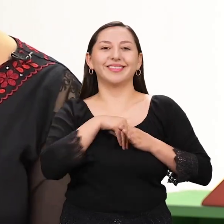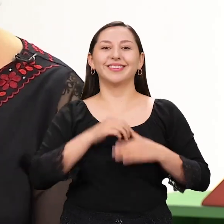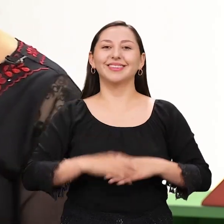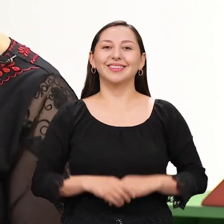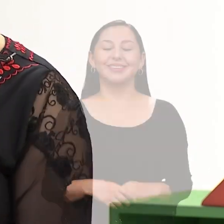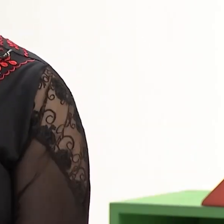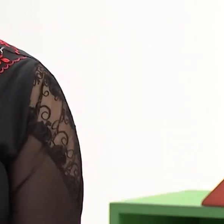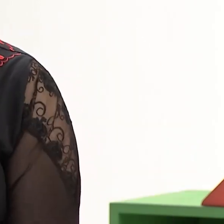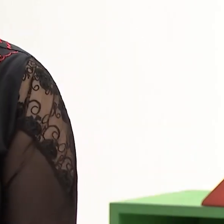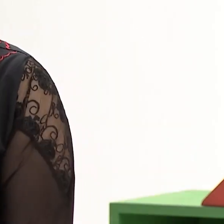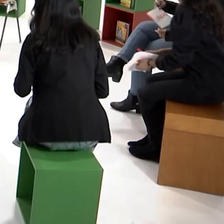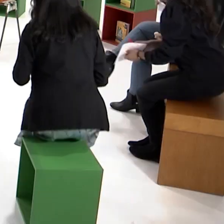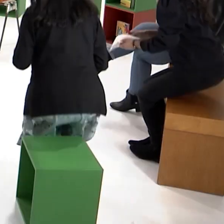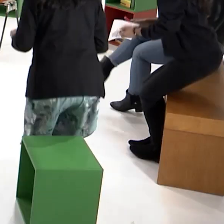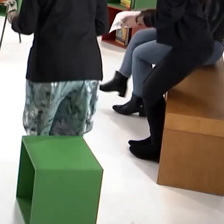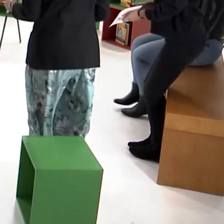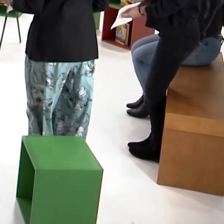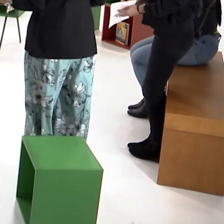compartirla. Pasemos por.